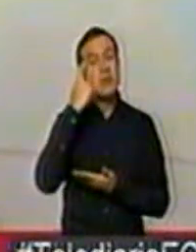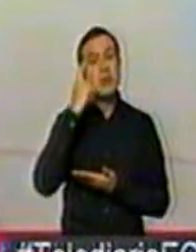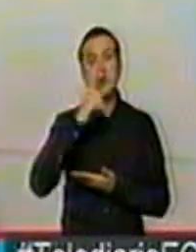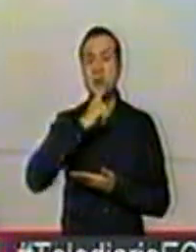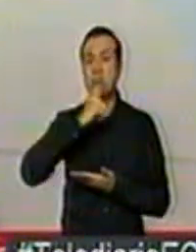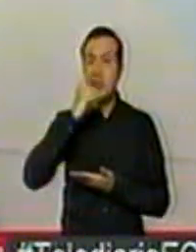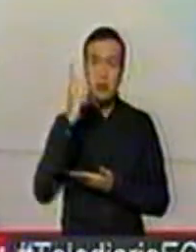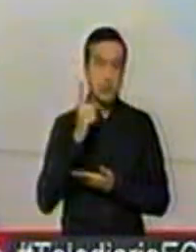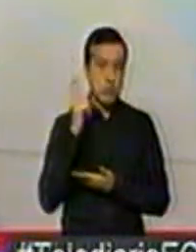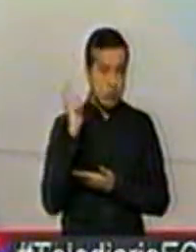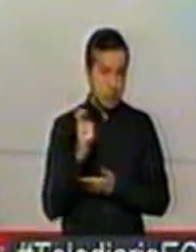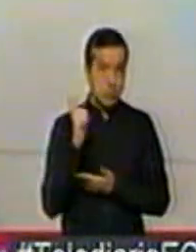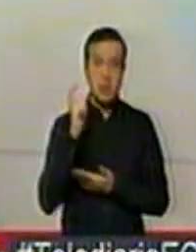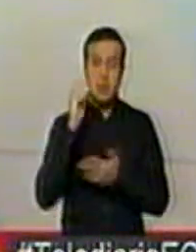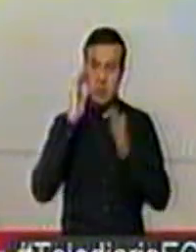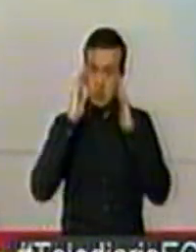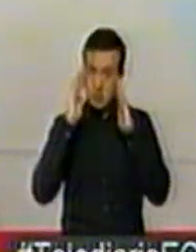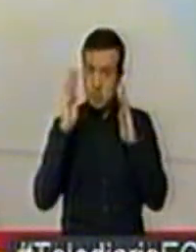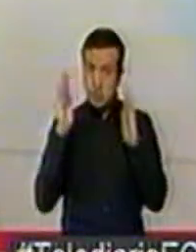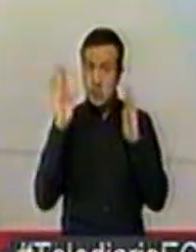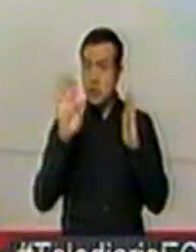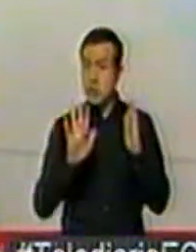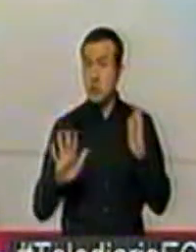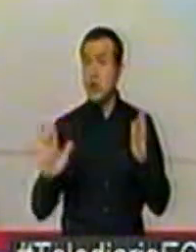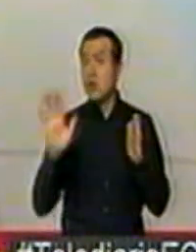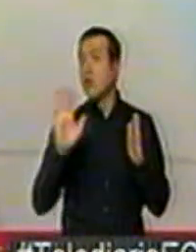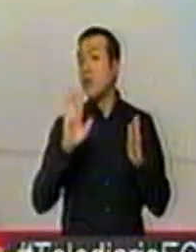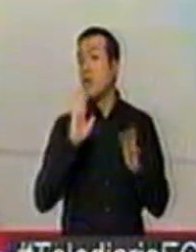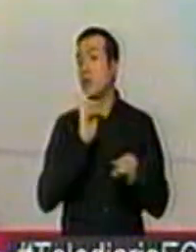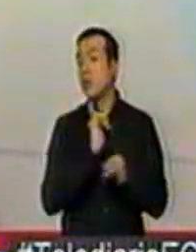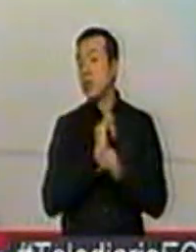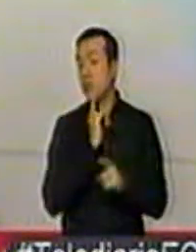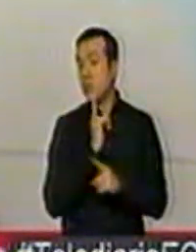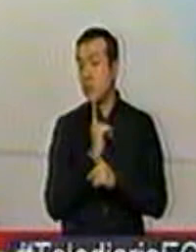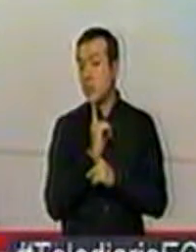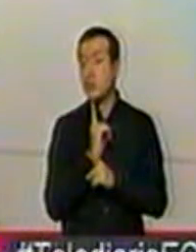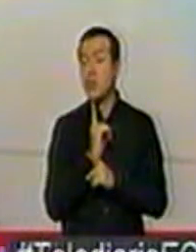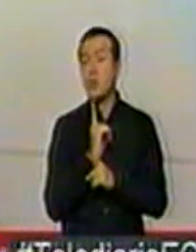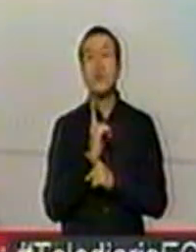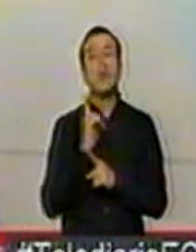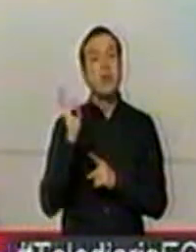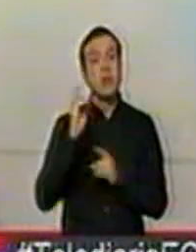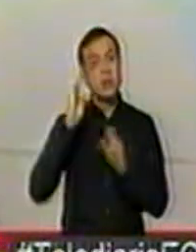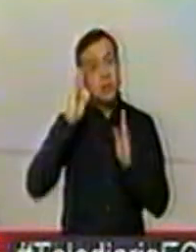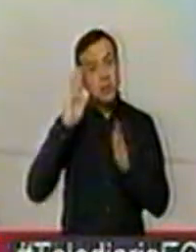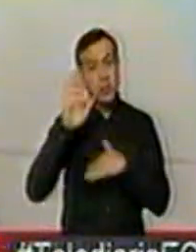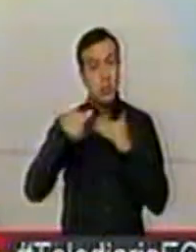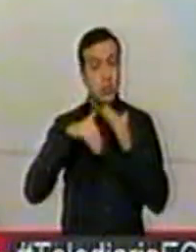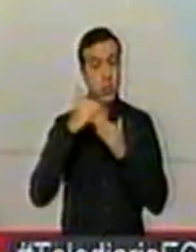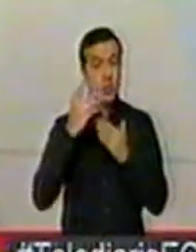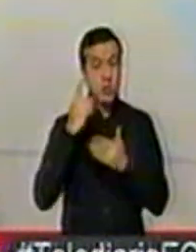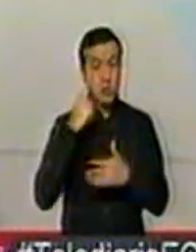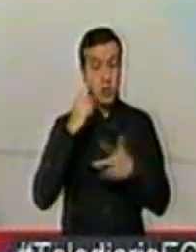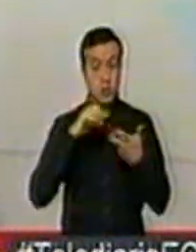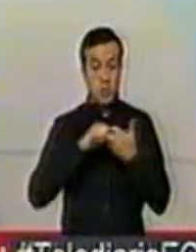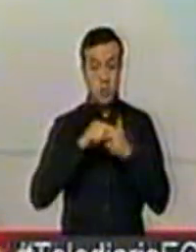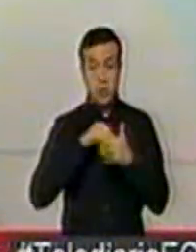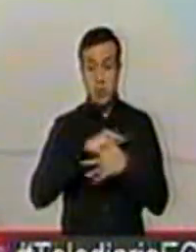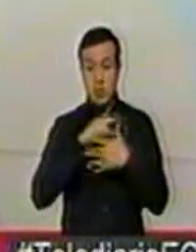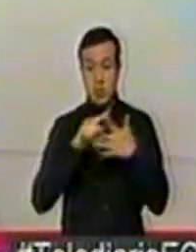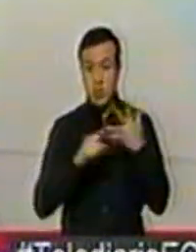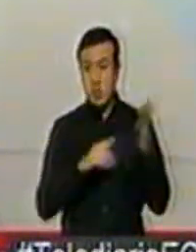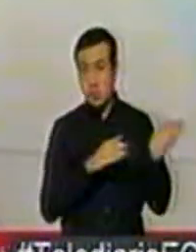que se tome en cuenta esto a nivel de las instancias de la función judicial para que todas estas problemáticas que los hemos